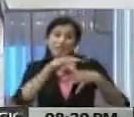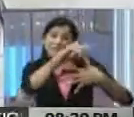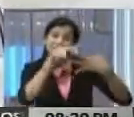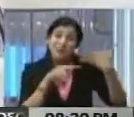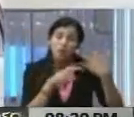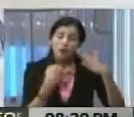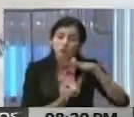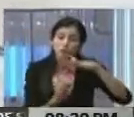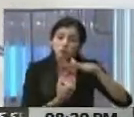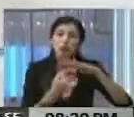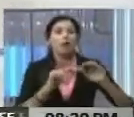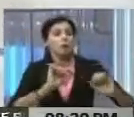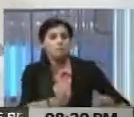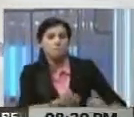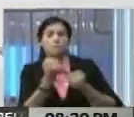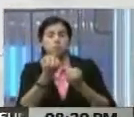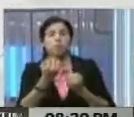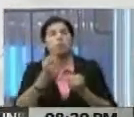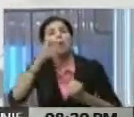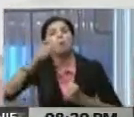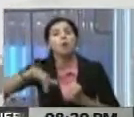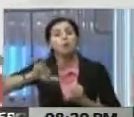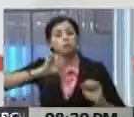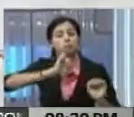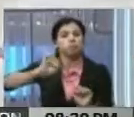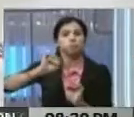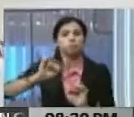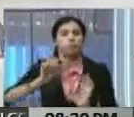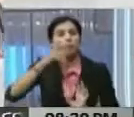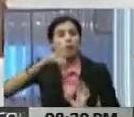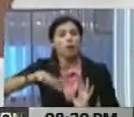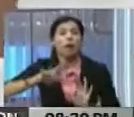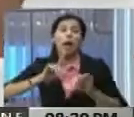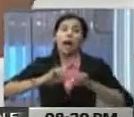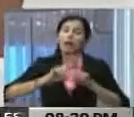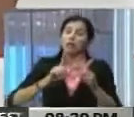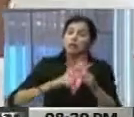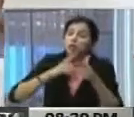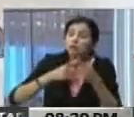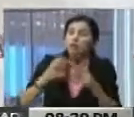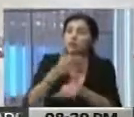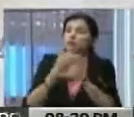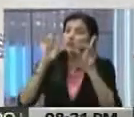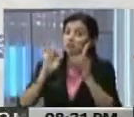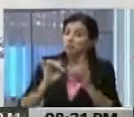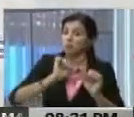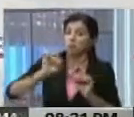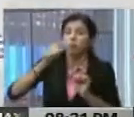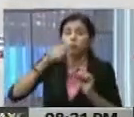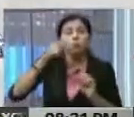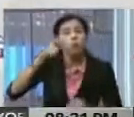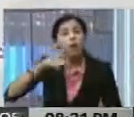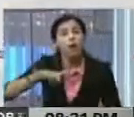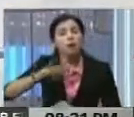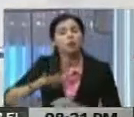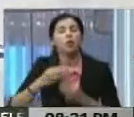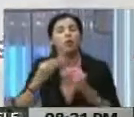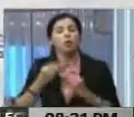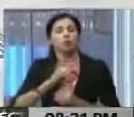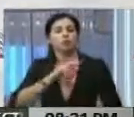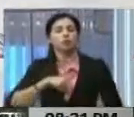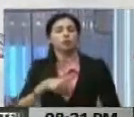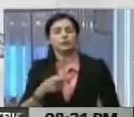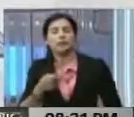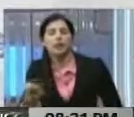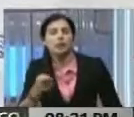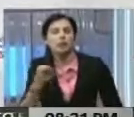secuestradas de espaldas a la gente. Por lo tanto, si el gobierno ha tomado esa decisión, la única manera en la que nosotros forcemos